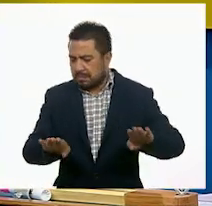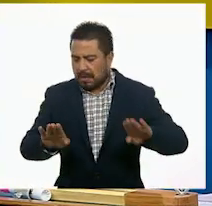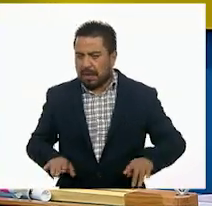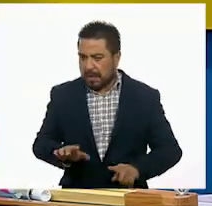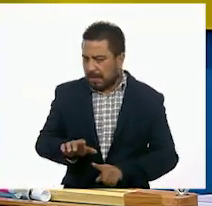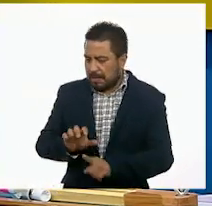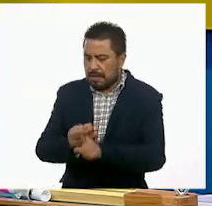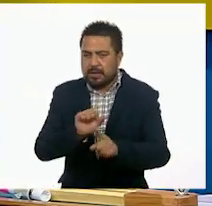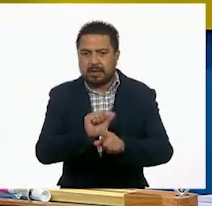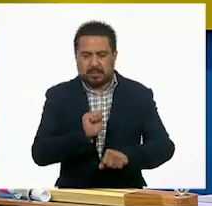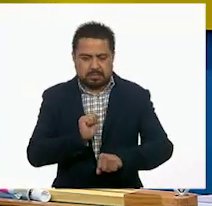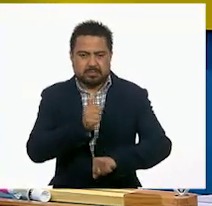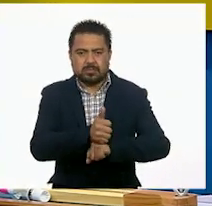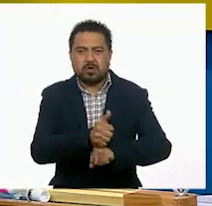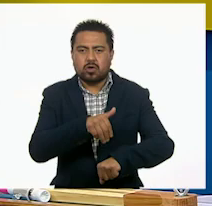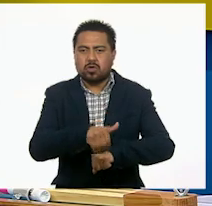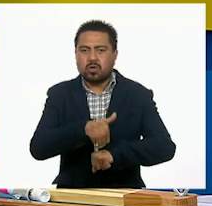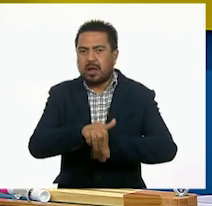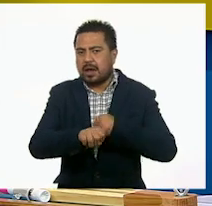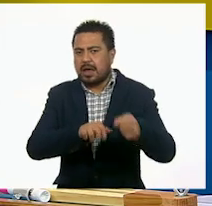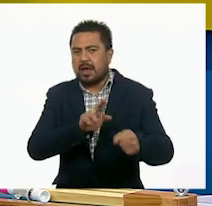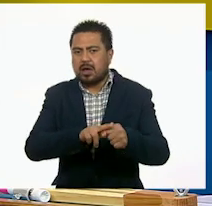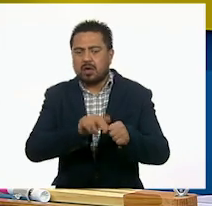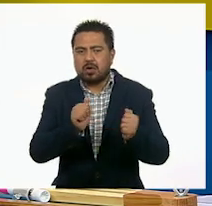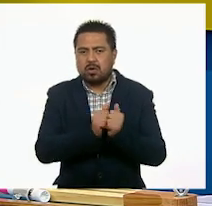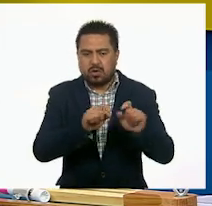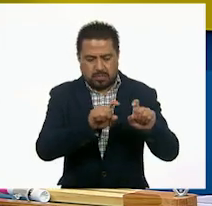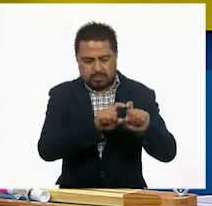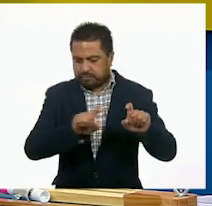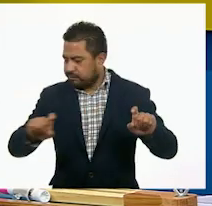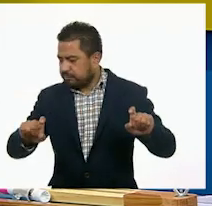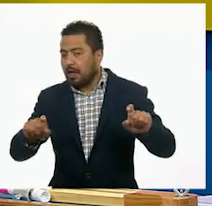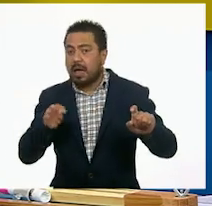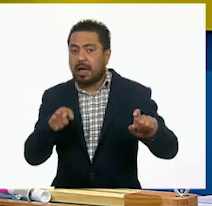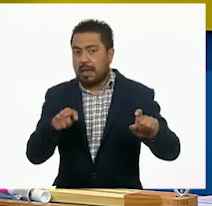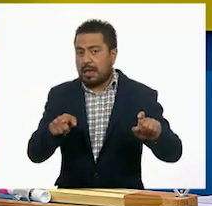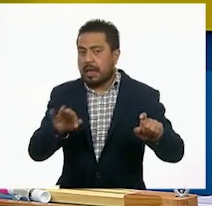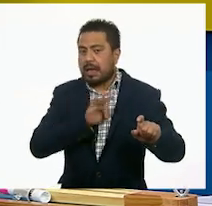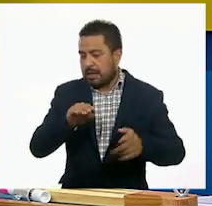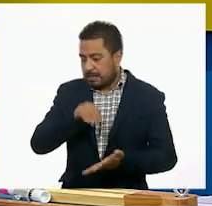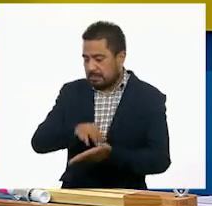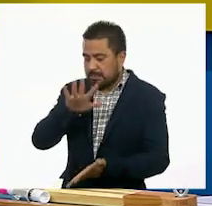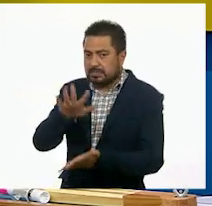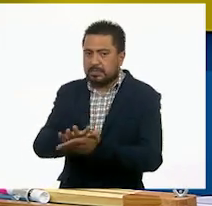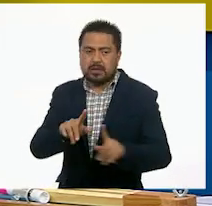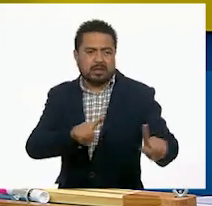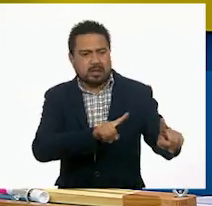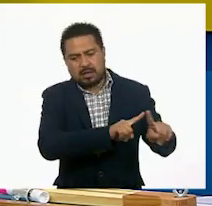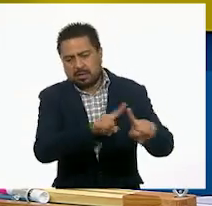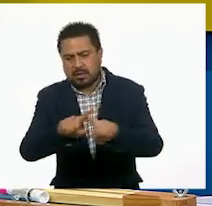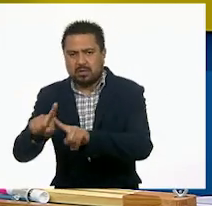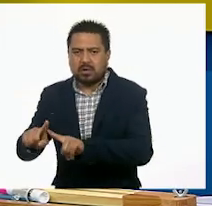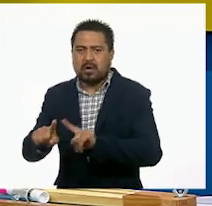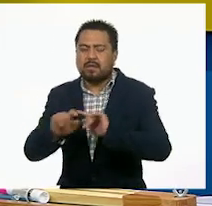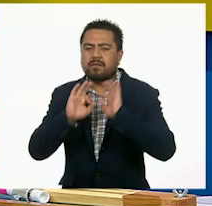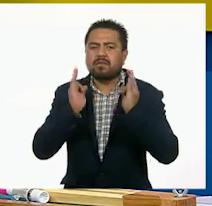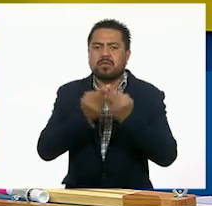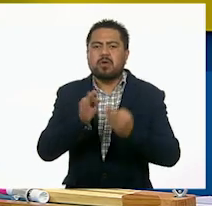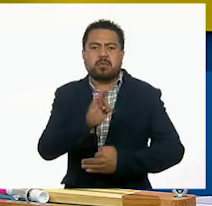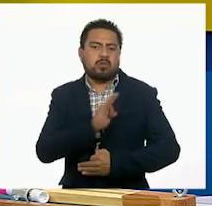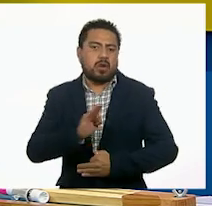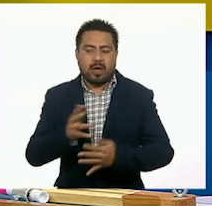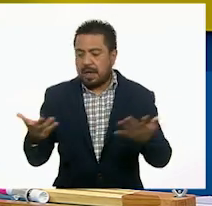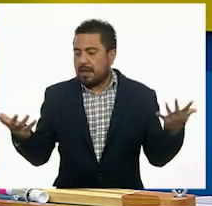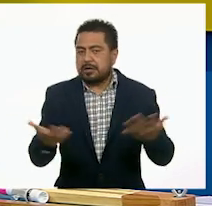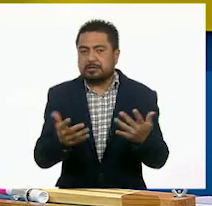seguir colocando números naturales en una recta y vamos a establecer diferentes formas de poderlo